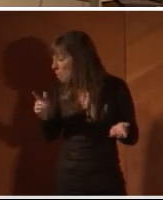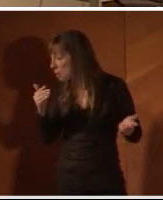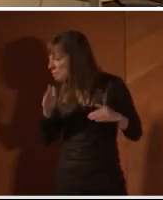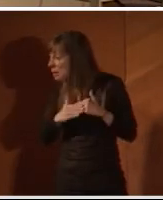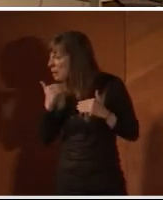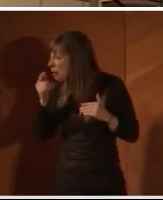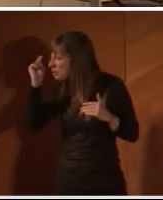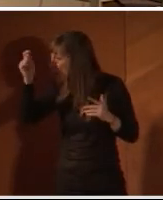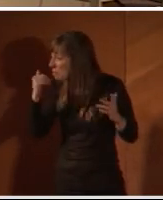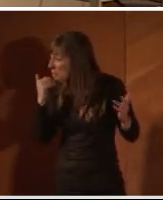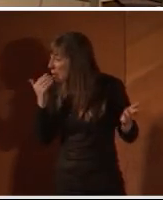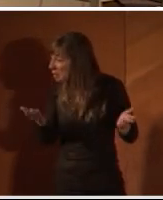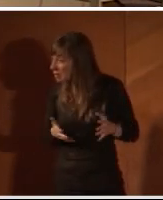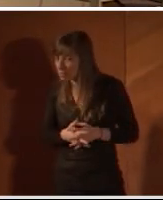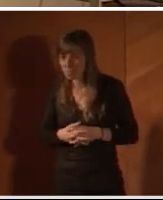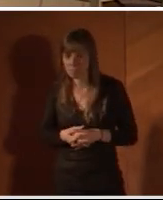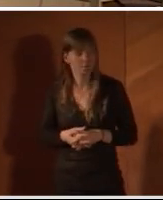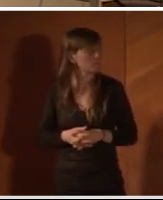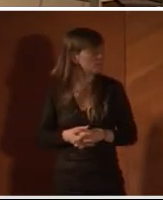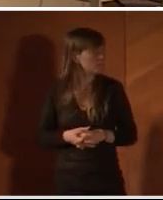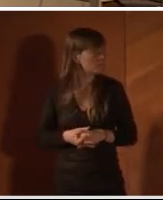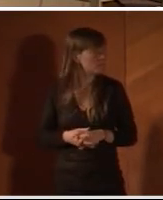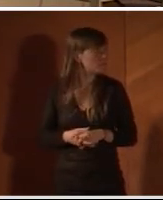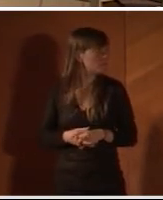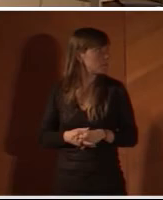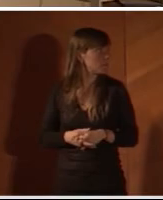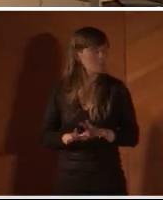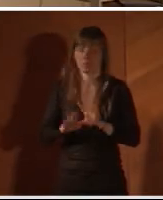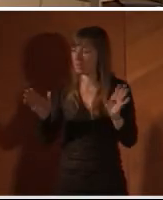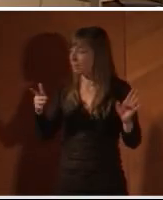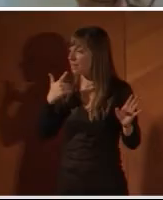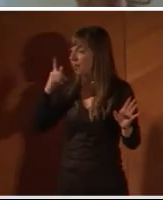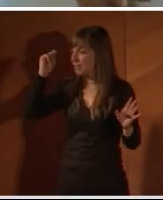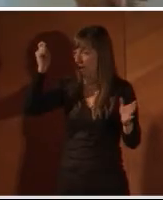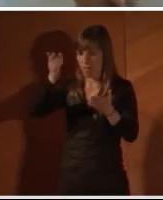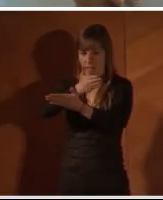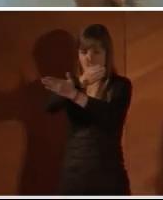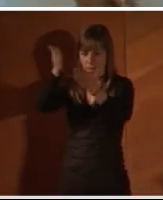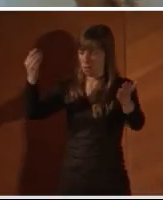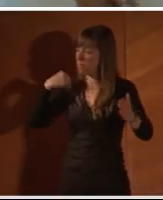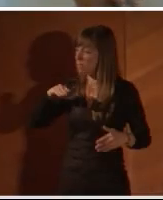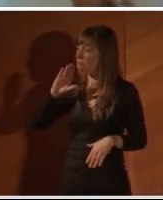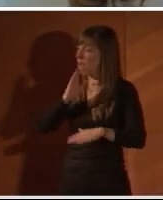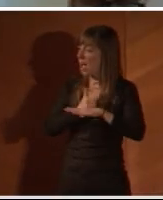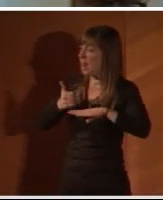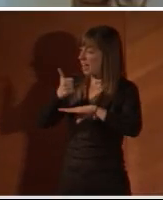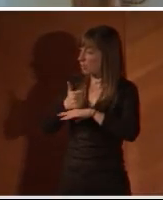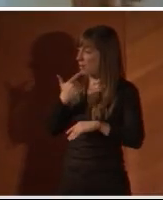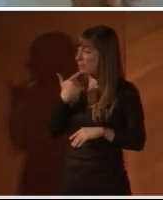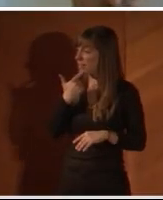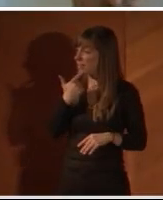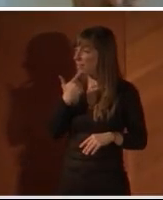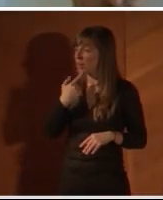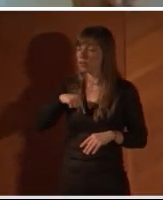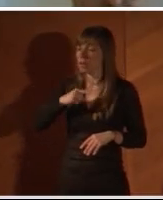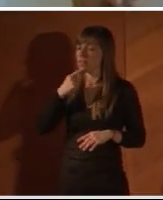sea. Bueno, simplemente saludar a todos y, tal como ha dicho nuestro rector, agradecer